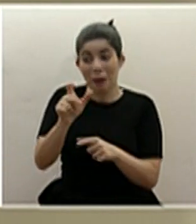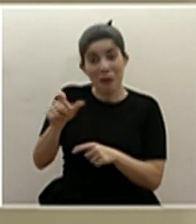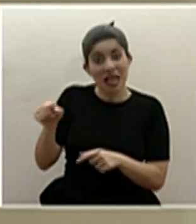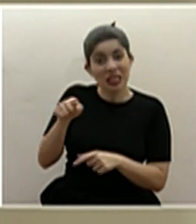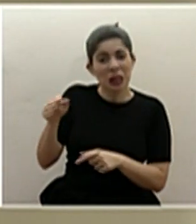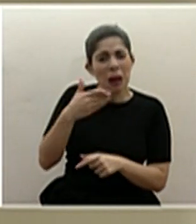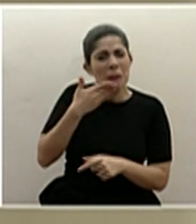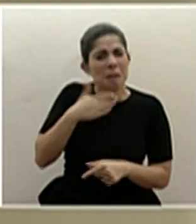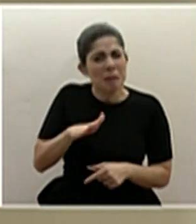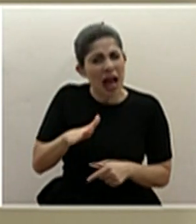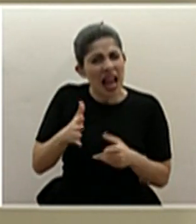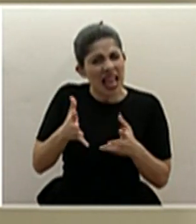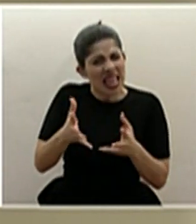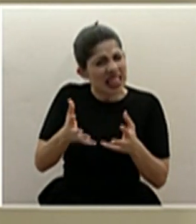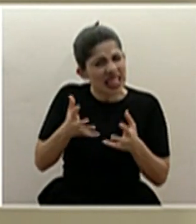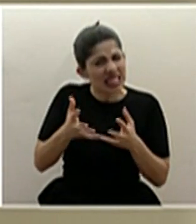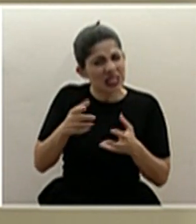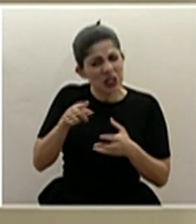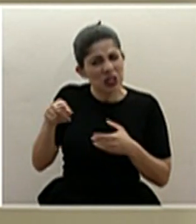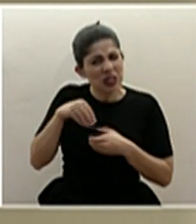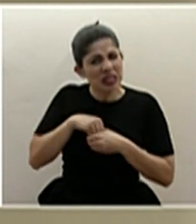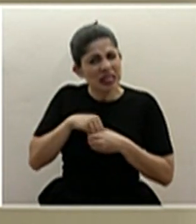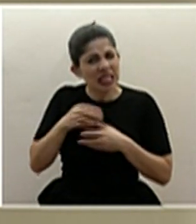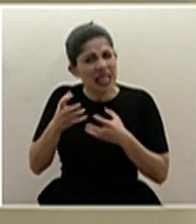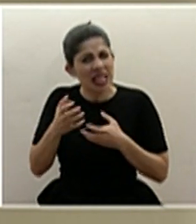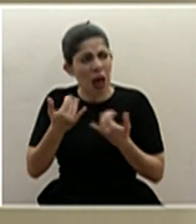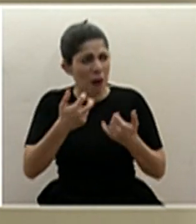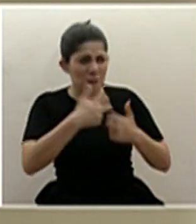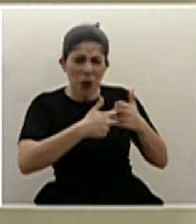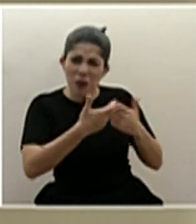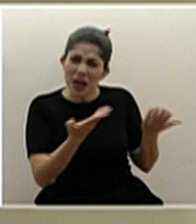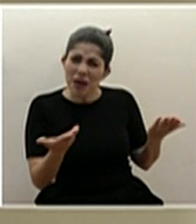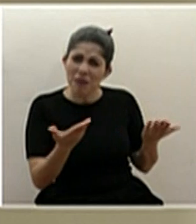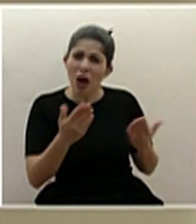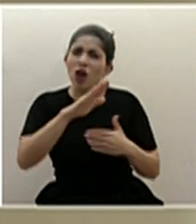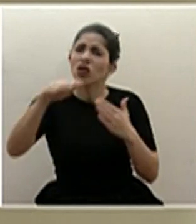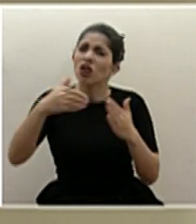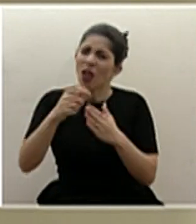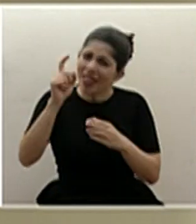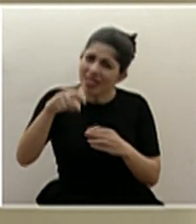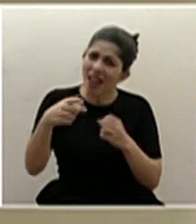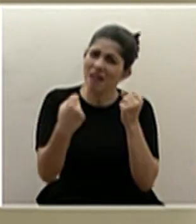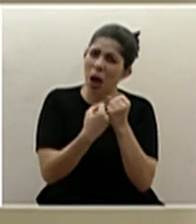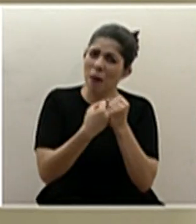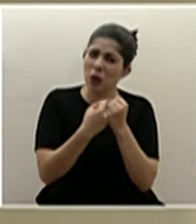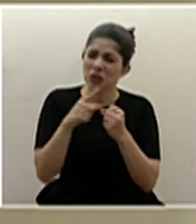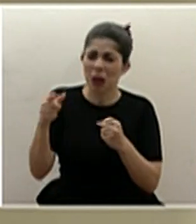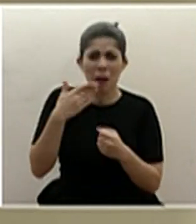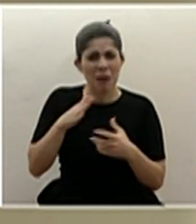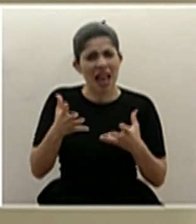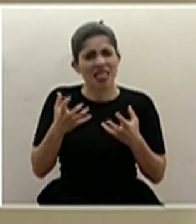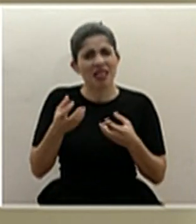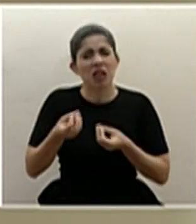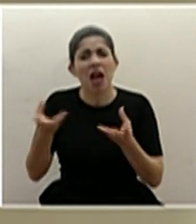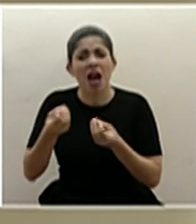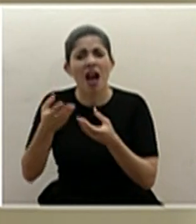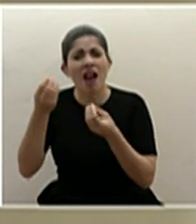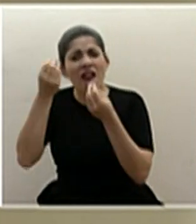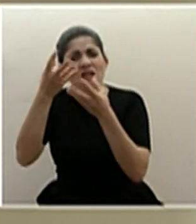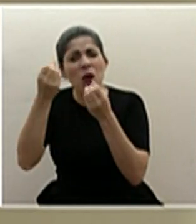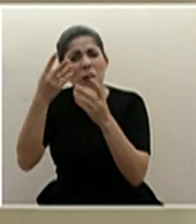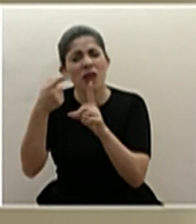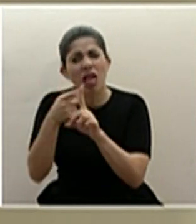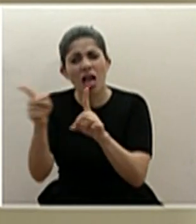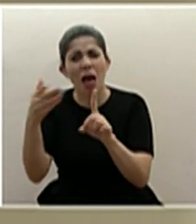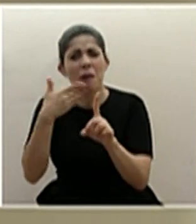una muy malsana intención, en momentos de crisis donde todos deberíamos estarnos apoyando, han generado este tipo de informaciones que